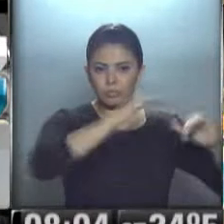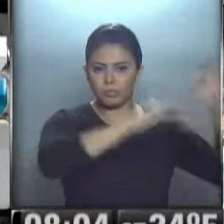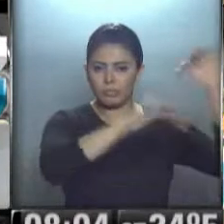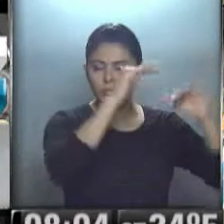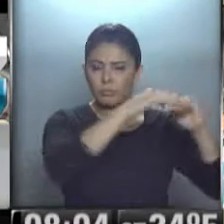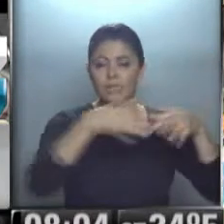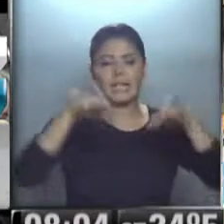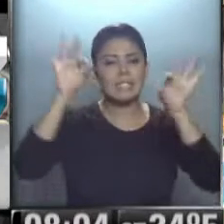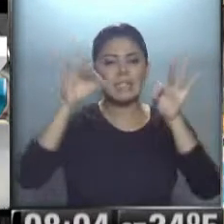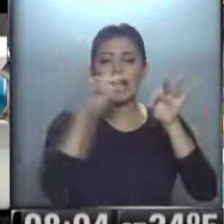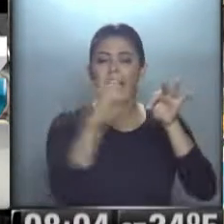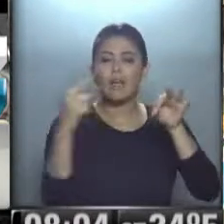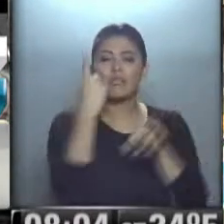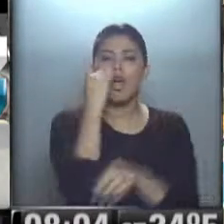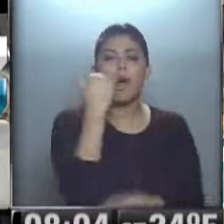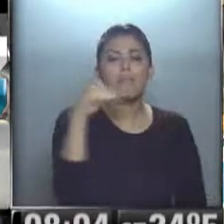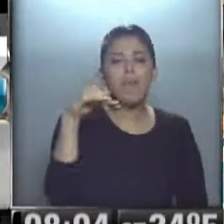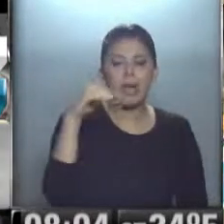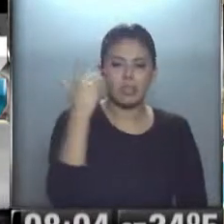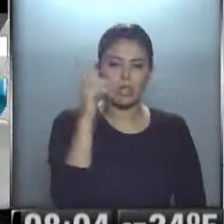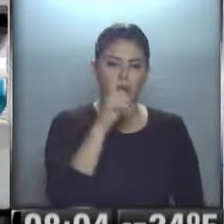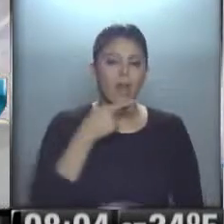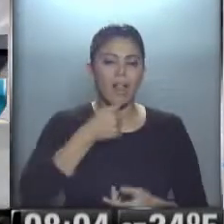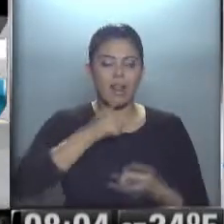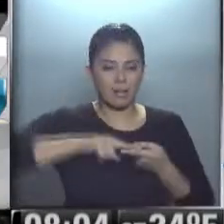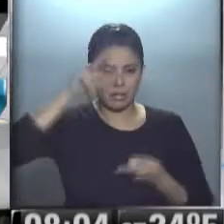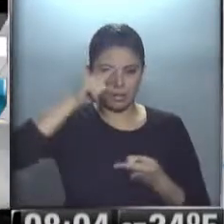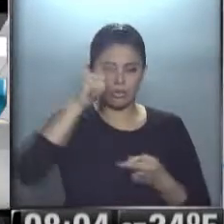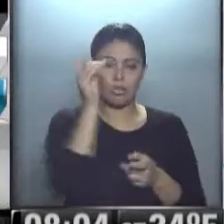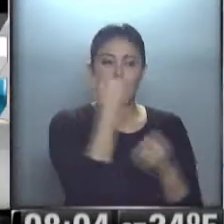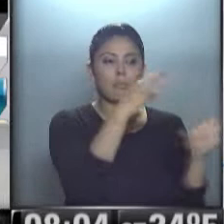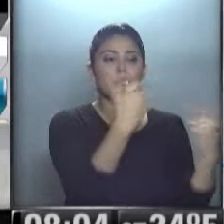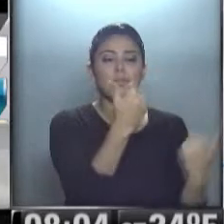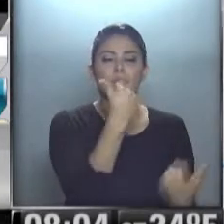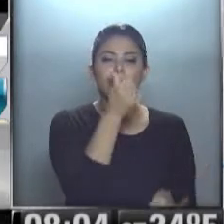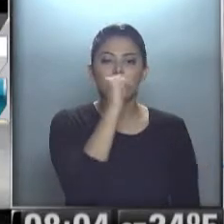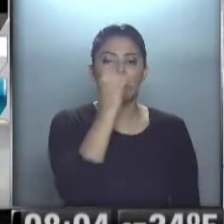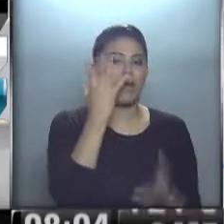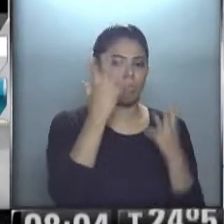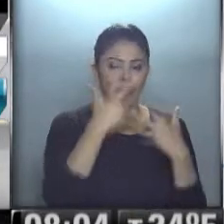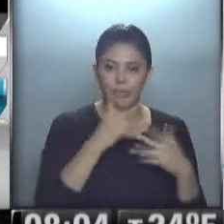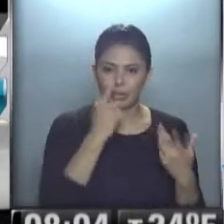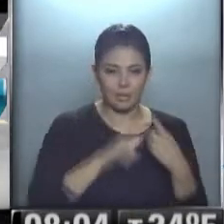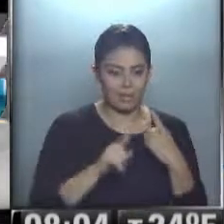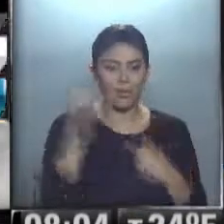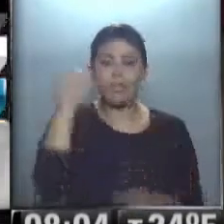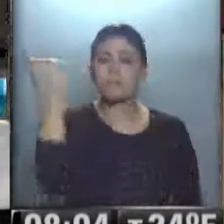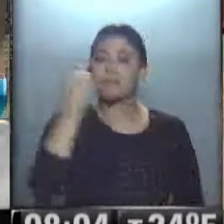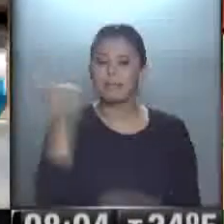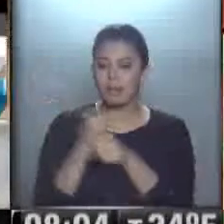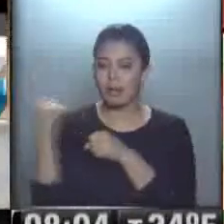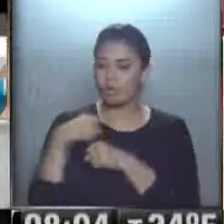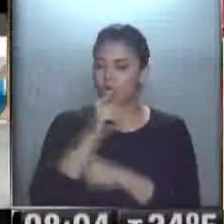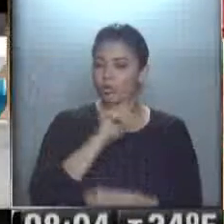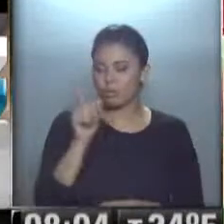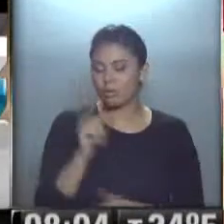sachet de medio litro, que le llega a la población de forma manual para poder consumirla. Esto no es la primera actividad que estamos realizando